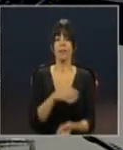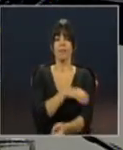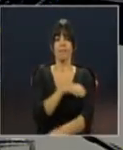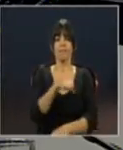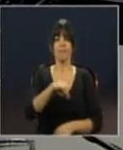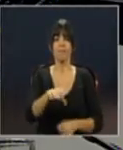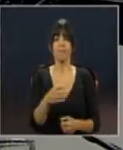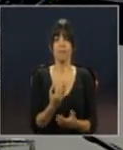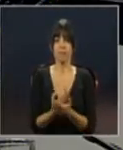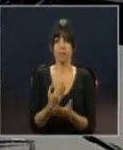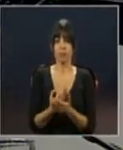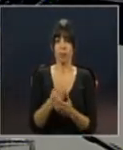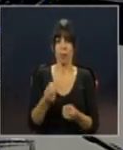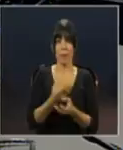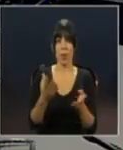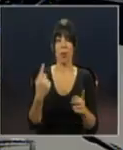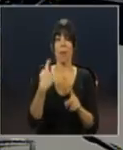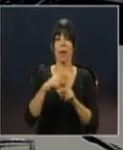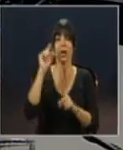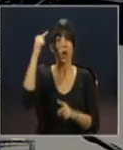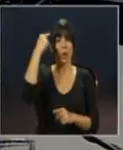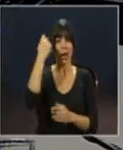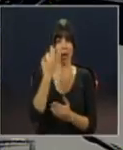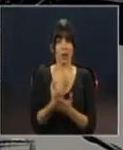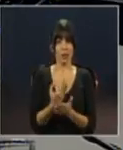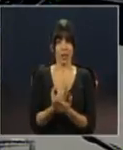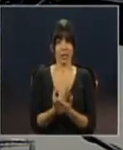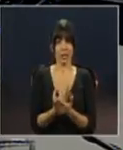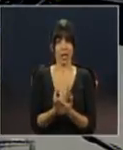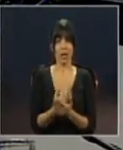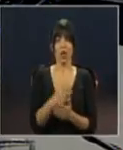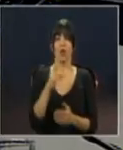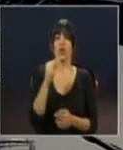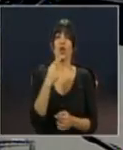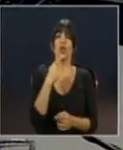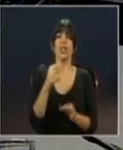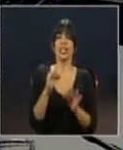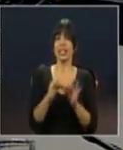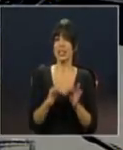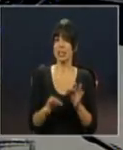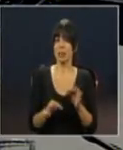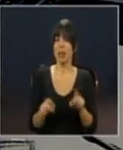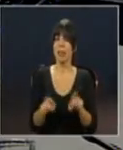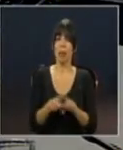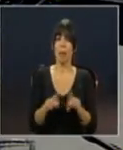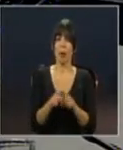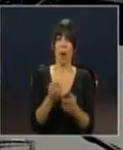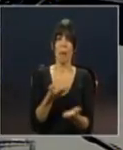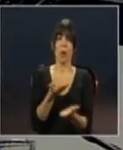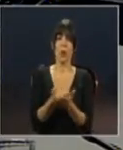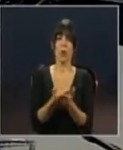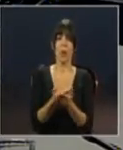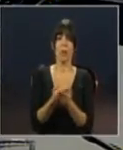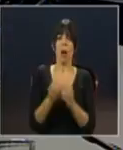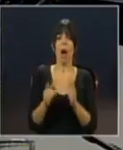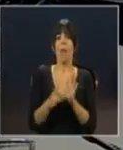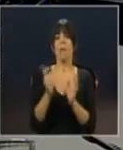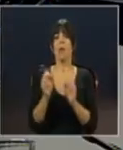pública y de la gobernanza fiscal. Y no lo digo con ligereza ni lo propongo con